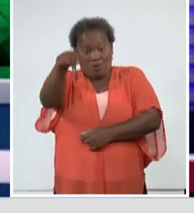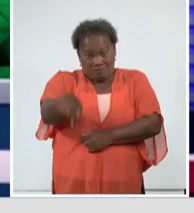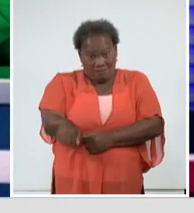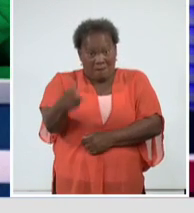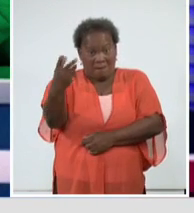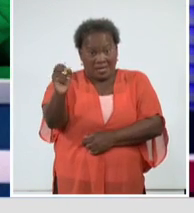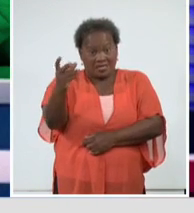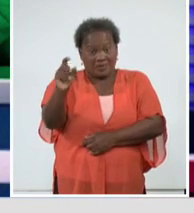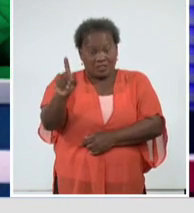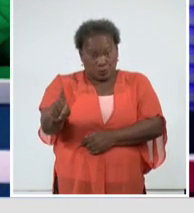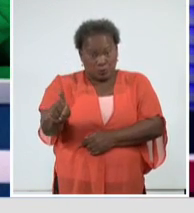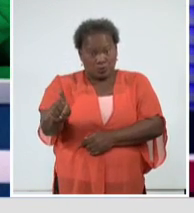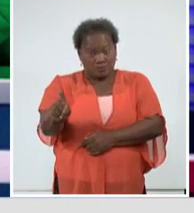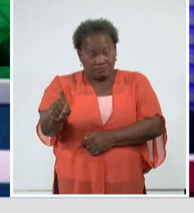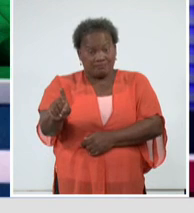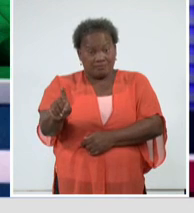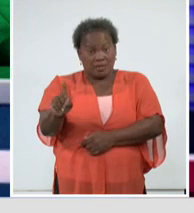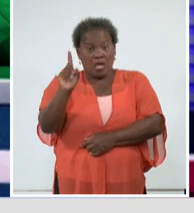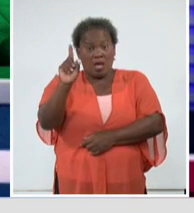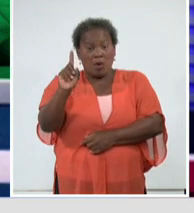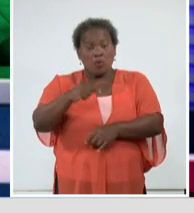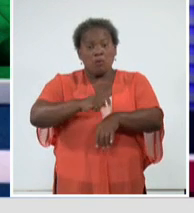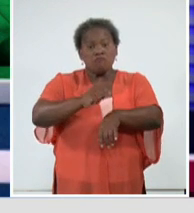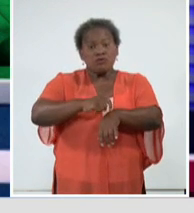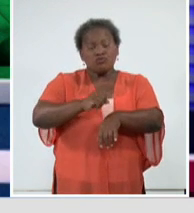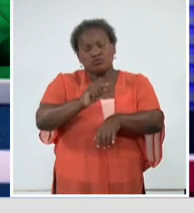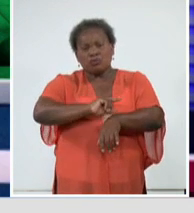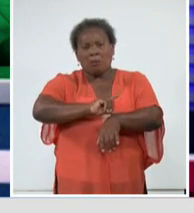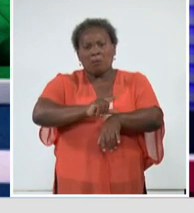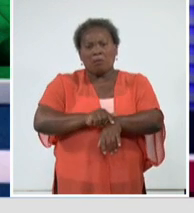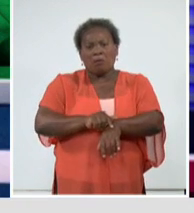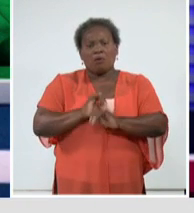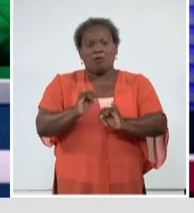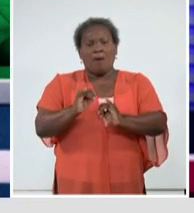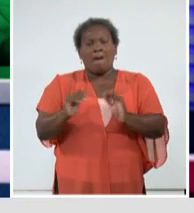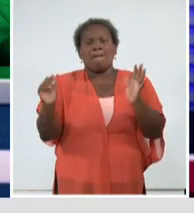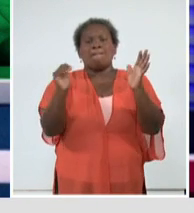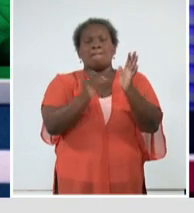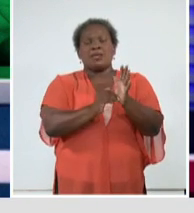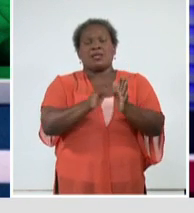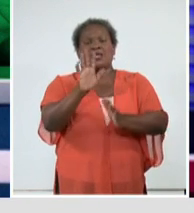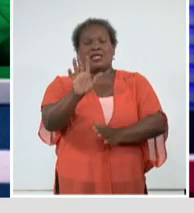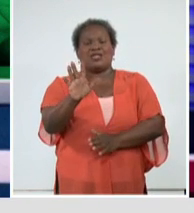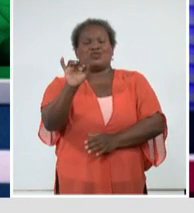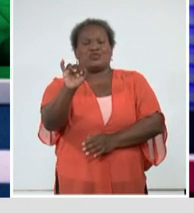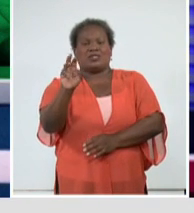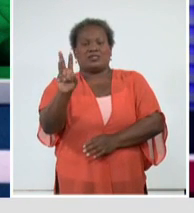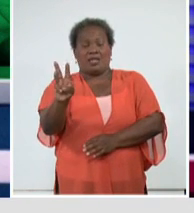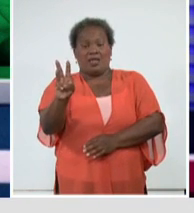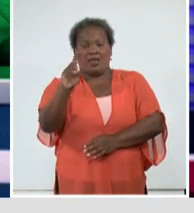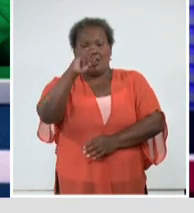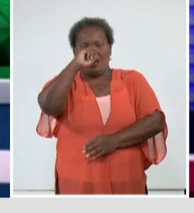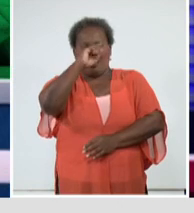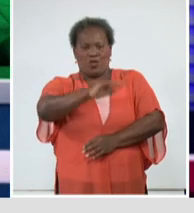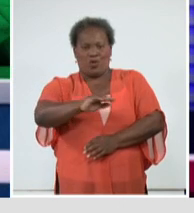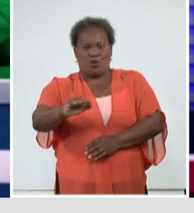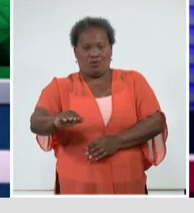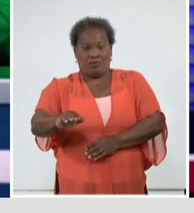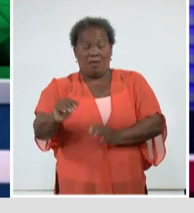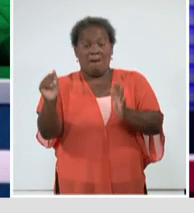hizo referencia hace solo unos minutos, se reportan 1.563 niños,